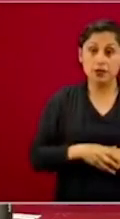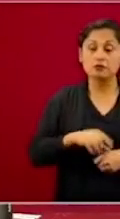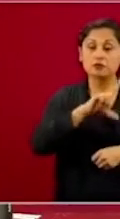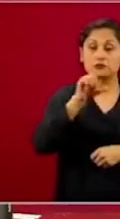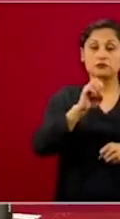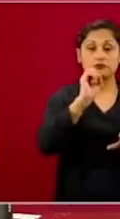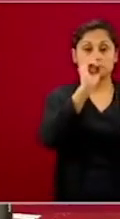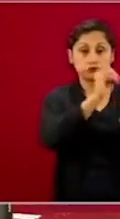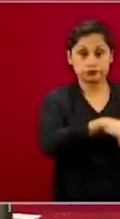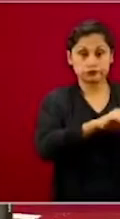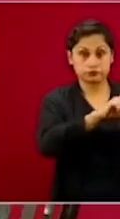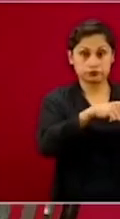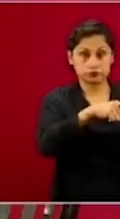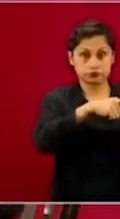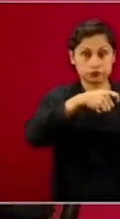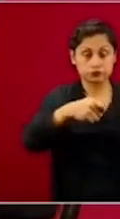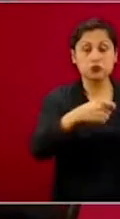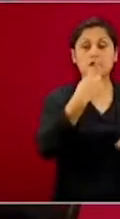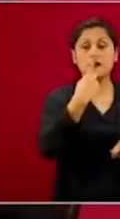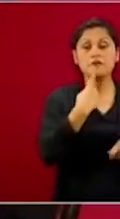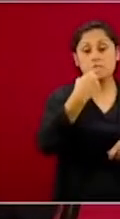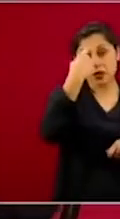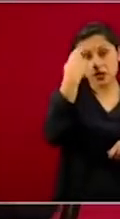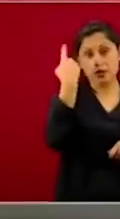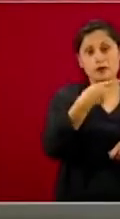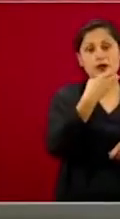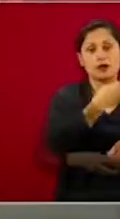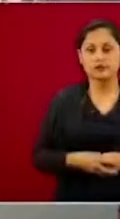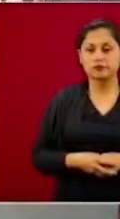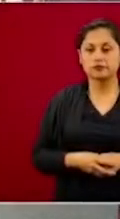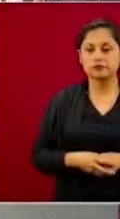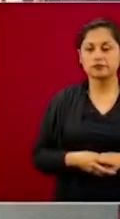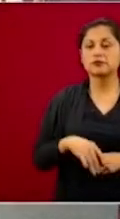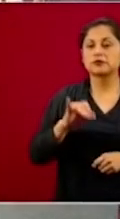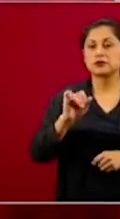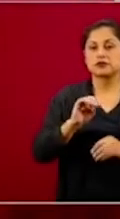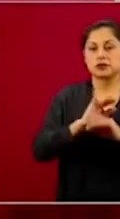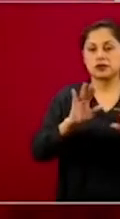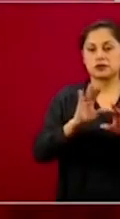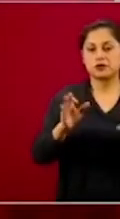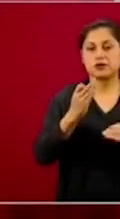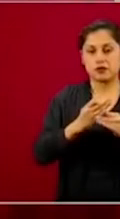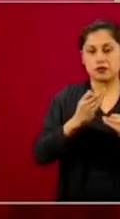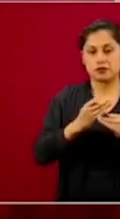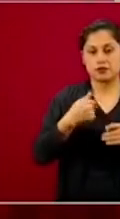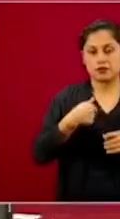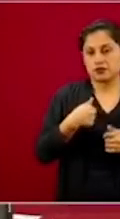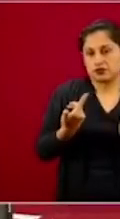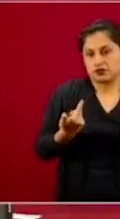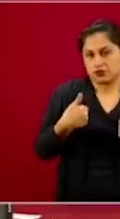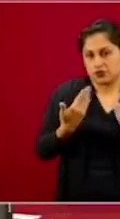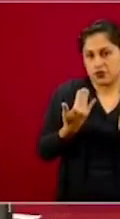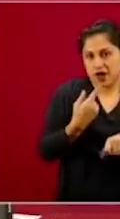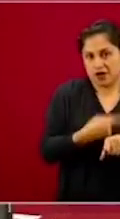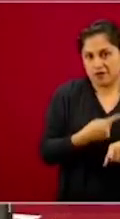seguro, en una bolsa roja de residuos peligrosos biológico infecciosos. Este yo lo voy a tirar, yo no tengo síntomas, como lo he dicho, y